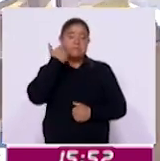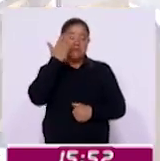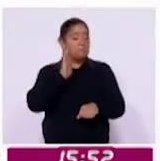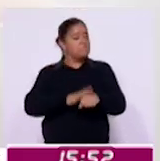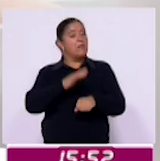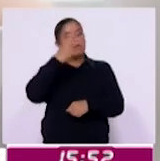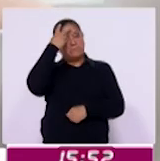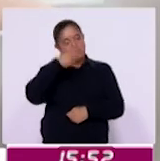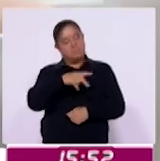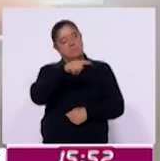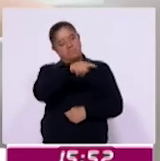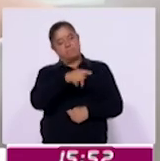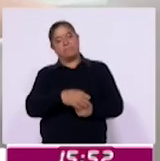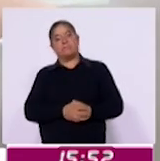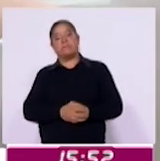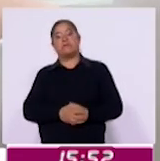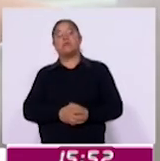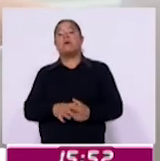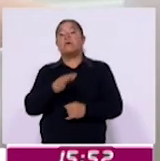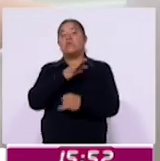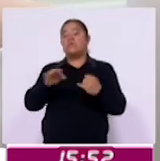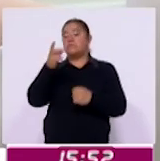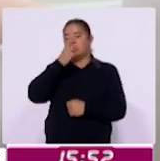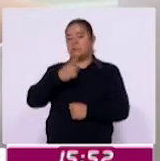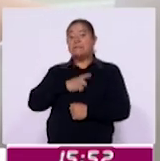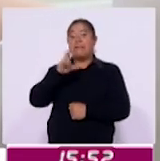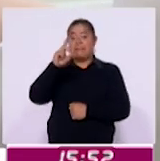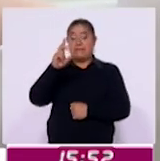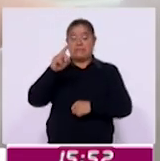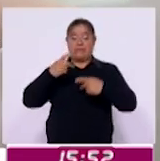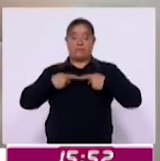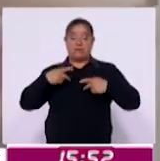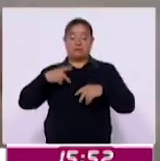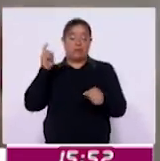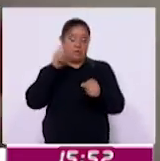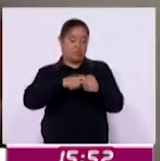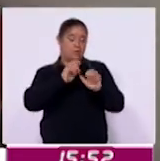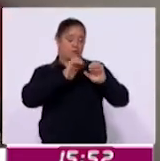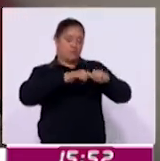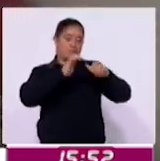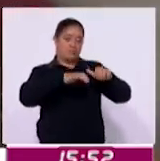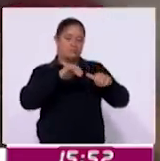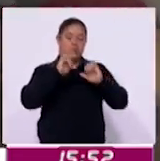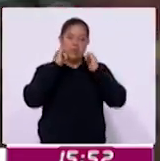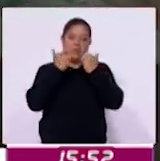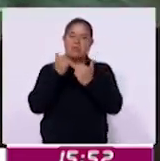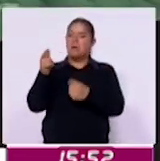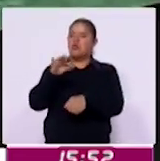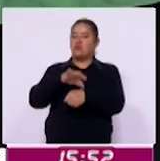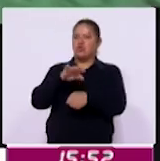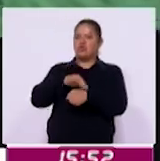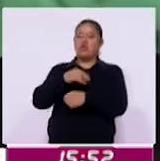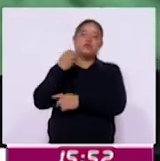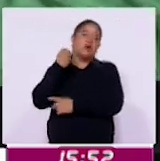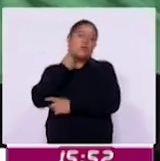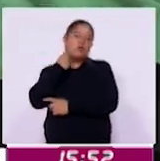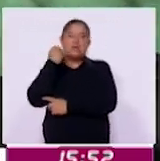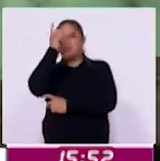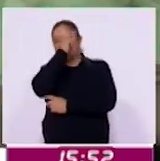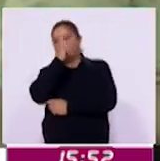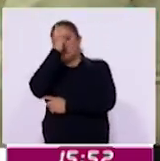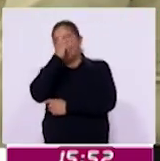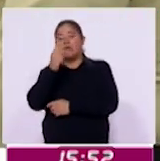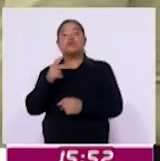México. Finalmente mencionó que ya son 30 personas las que se han sumado a su fundación, entre ellos médicos, abogados, psicólogos